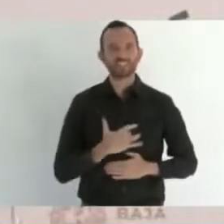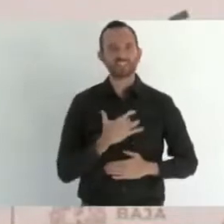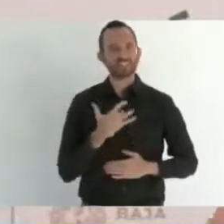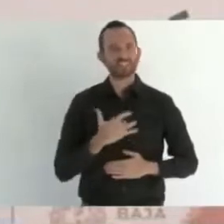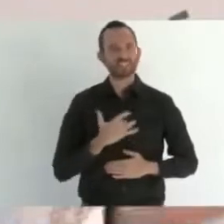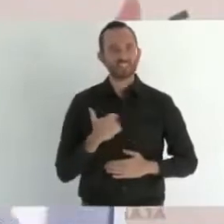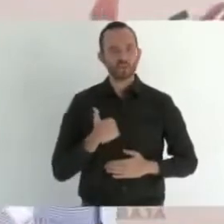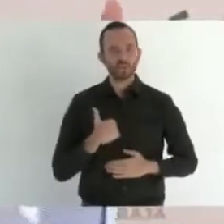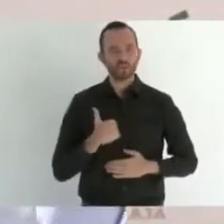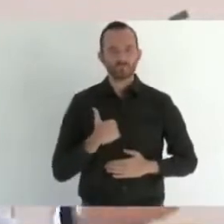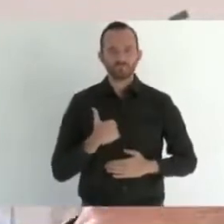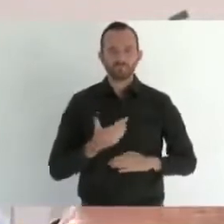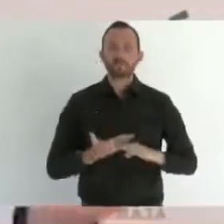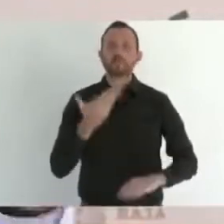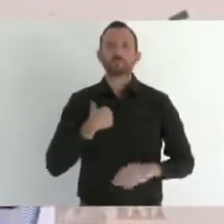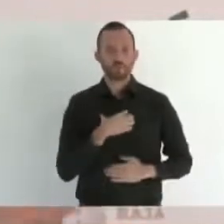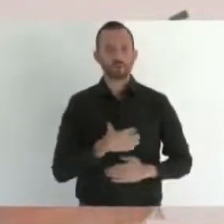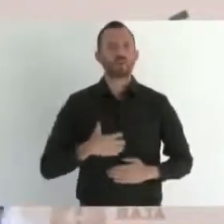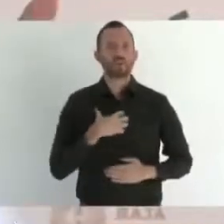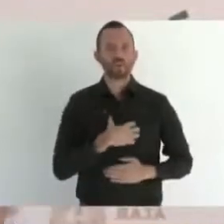que cuando llegamos